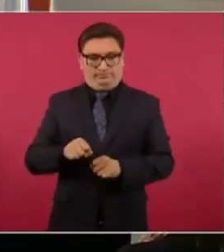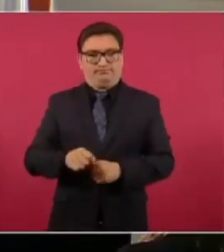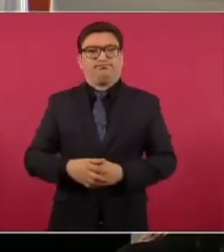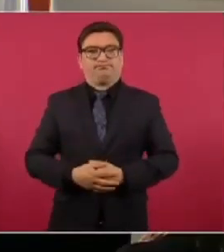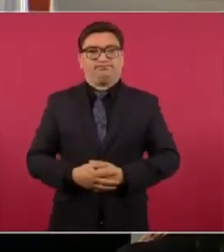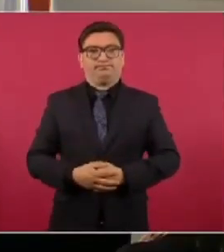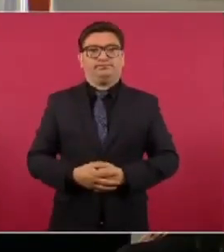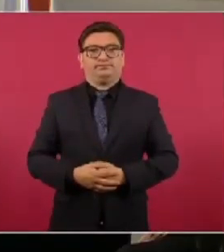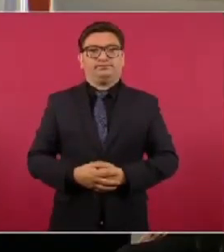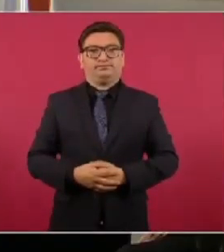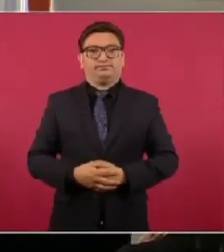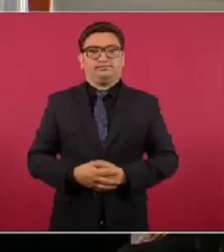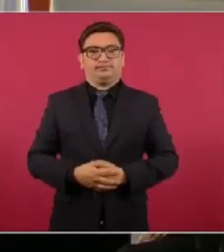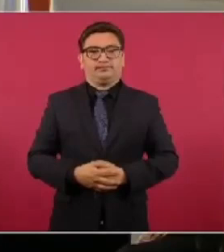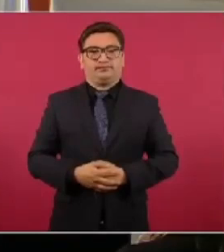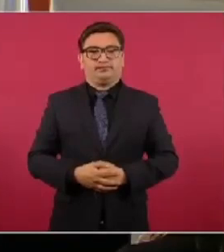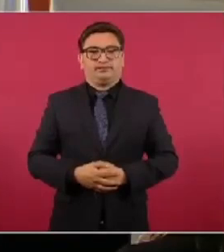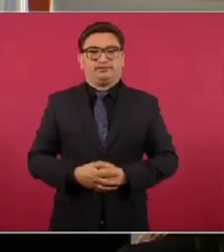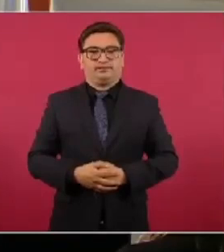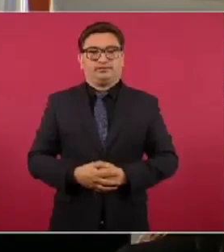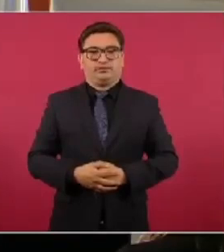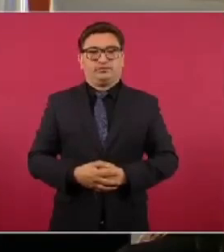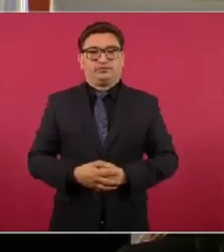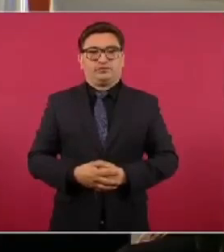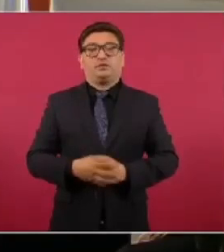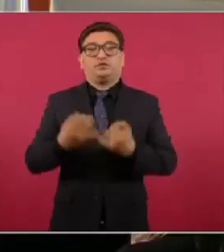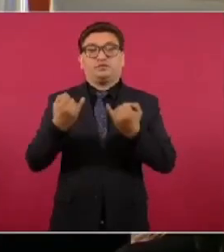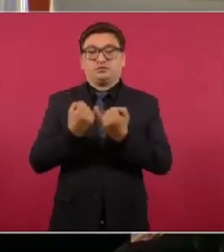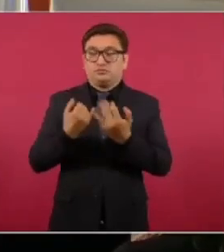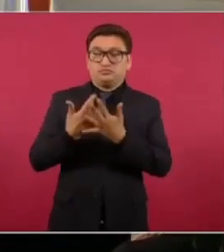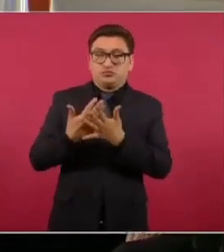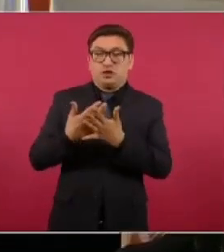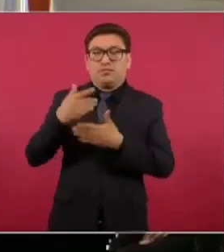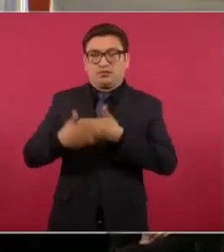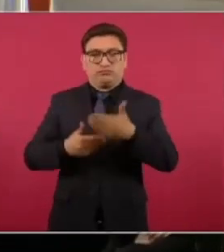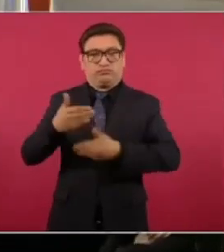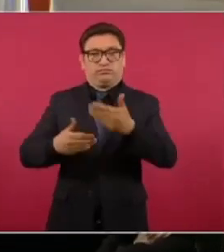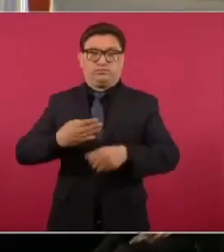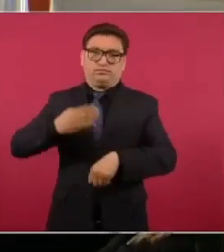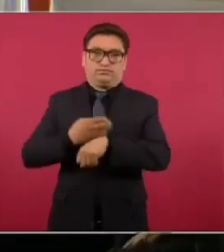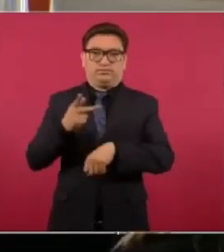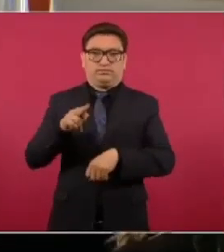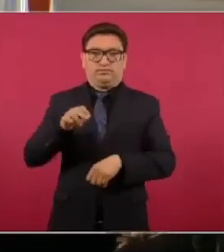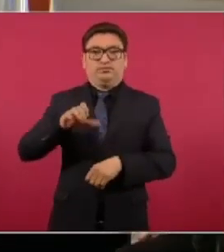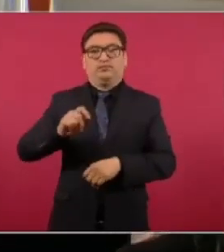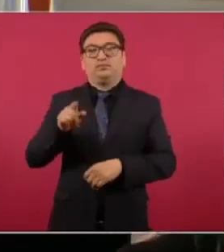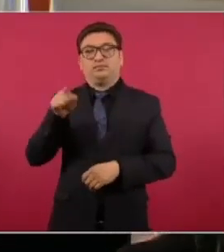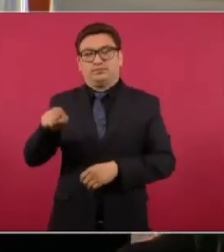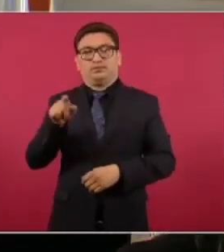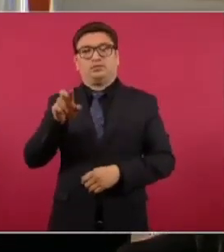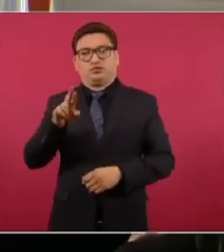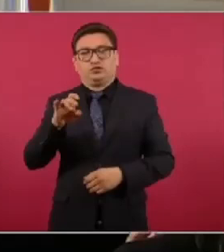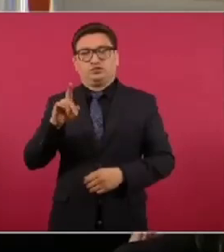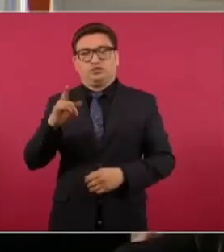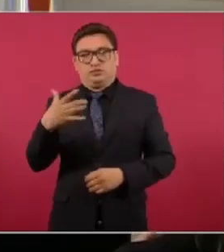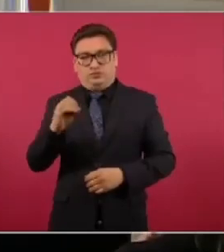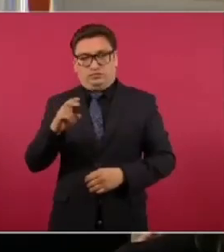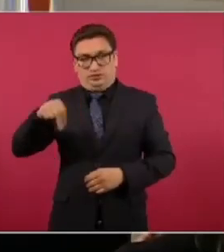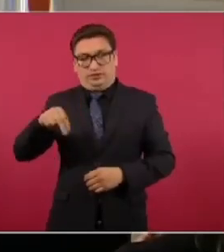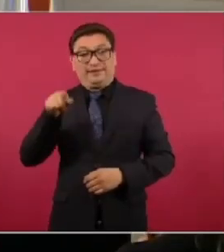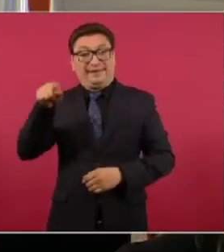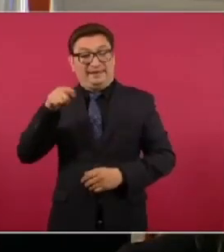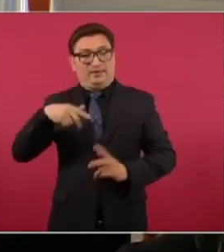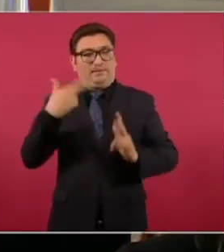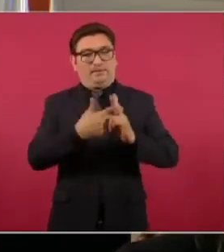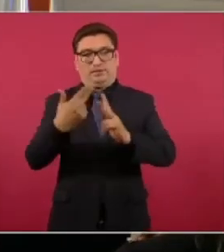de la justicia. Está pendiente la vinculación a proceso penal de Rodrigo N., quien habría asesinado